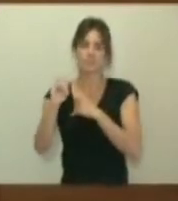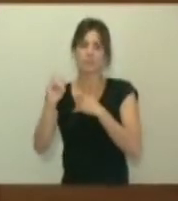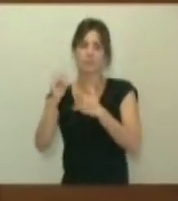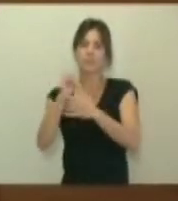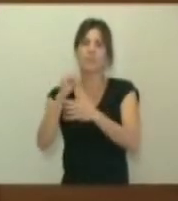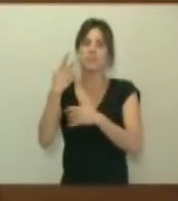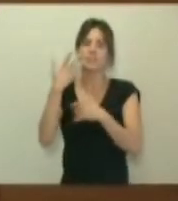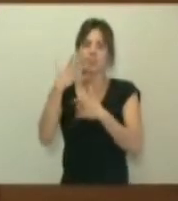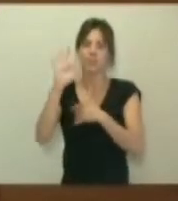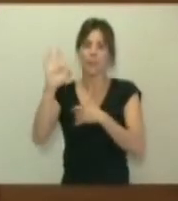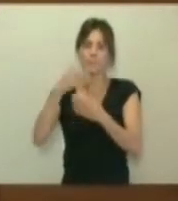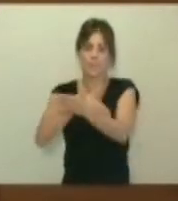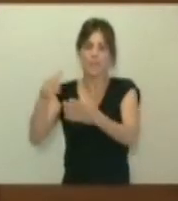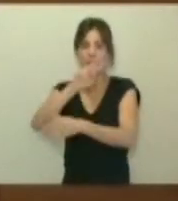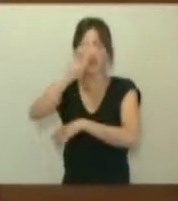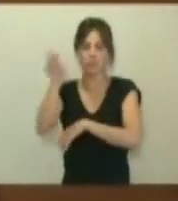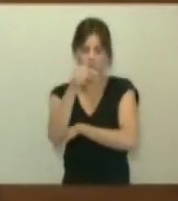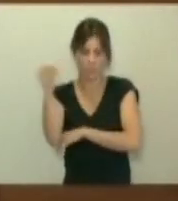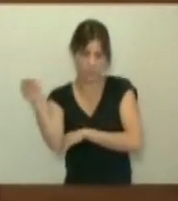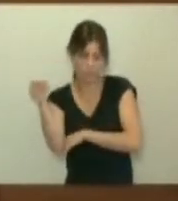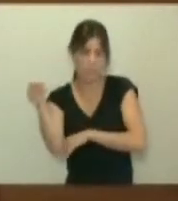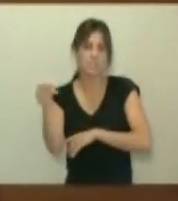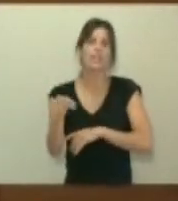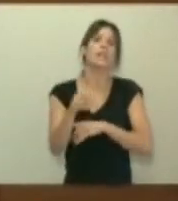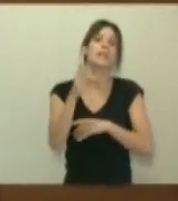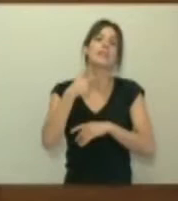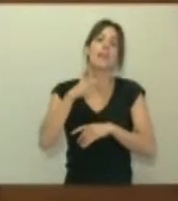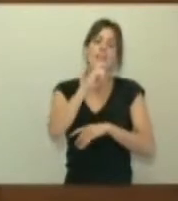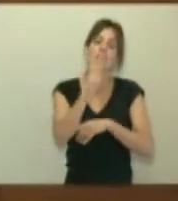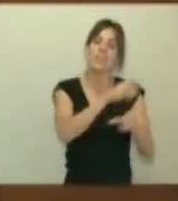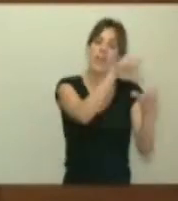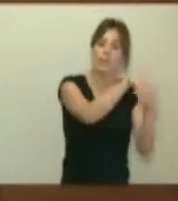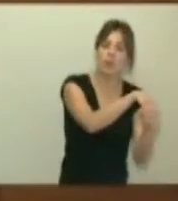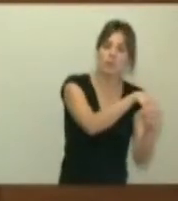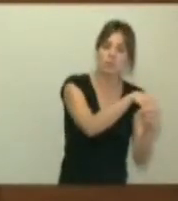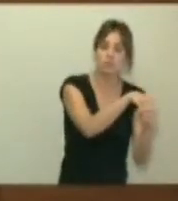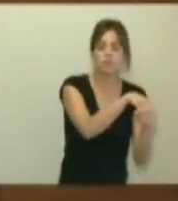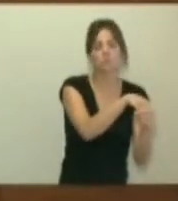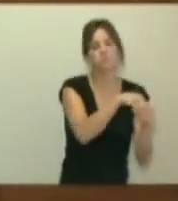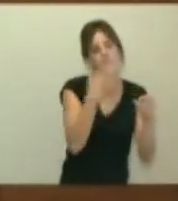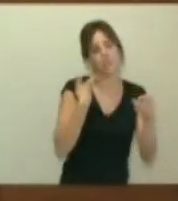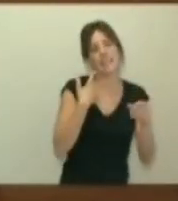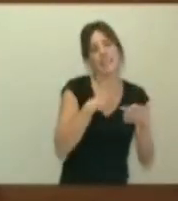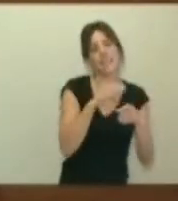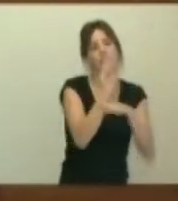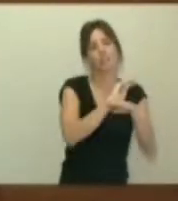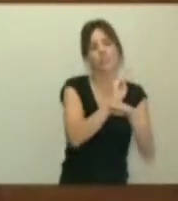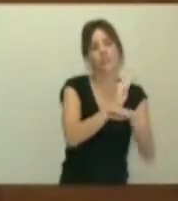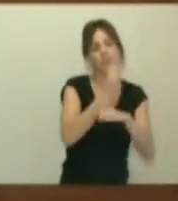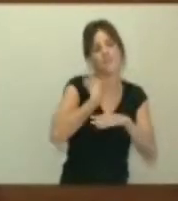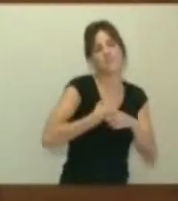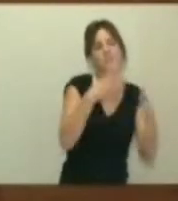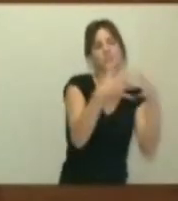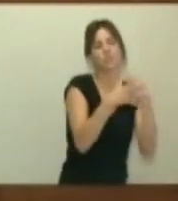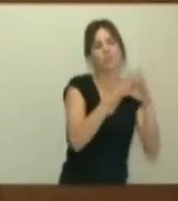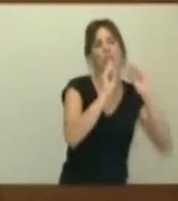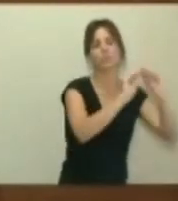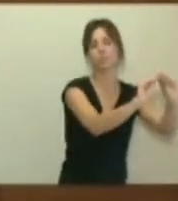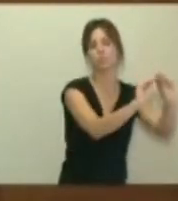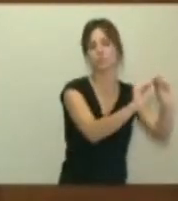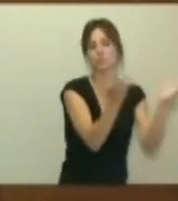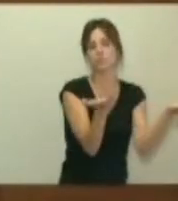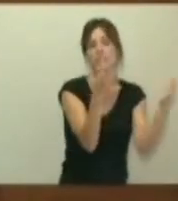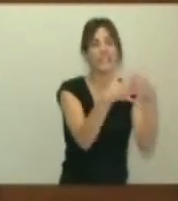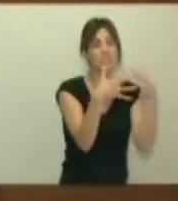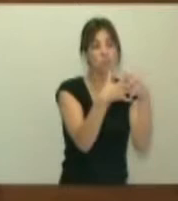que cuesta esta fundación se han destinado al mantenimiento de su propia estructura. Estructura que el propio